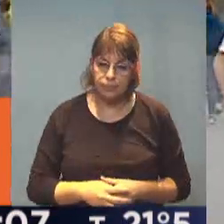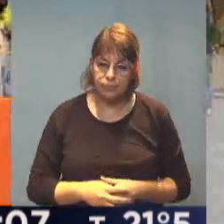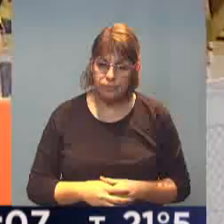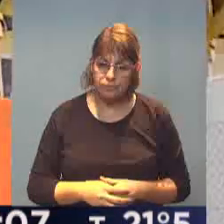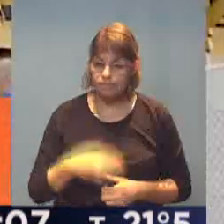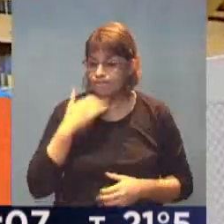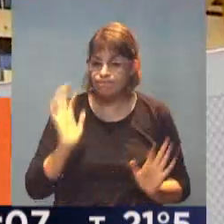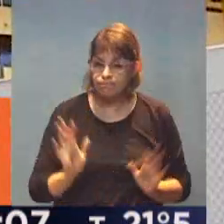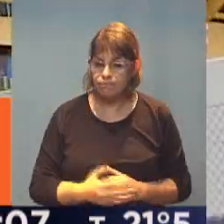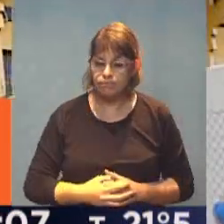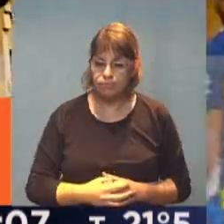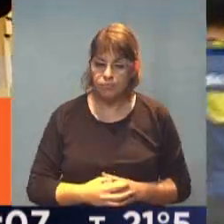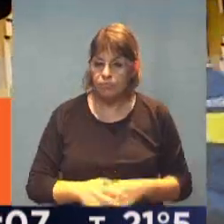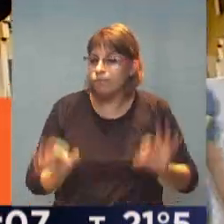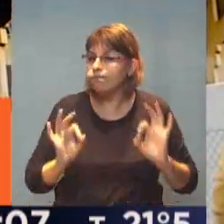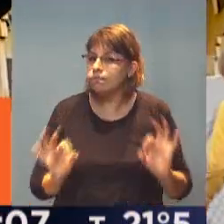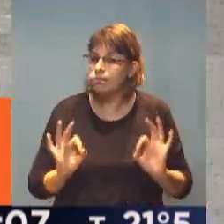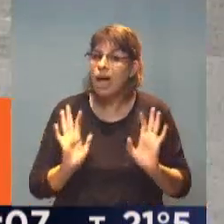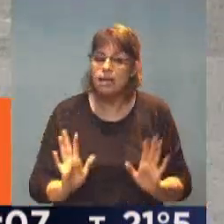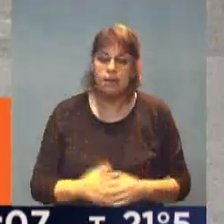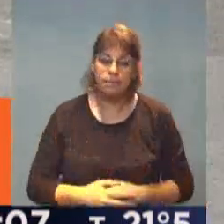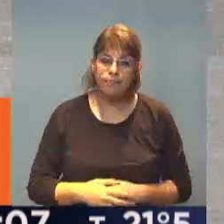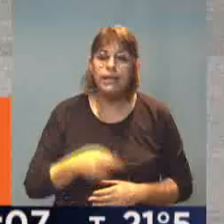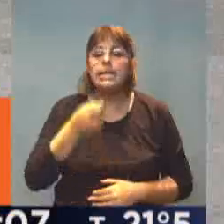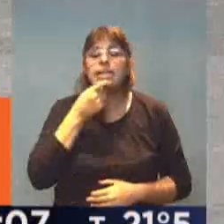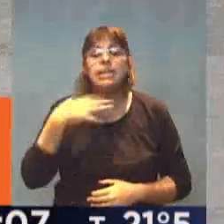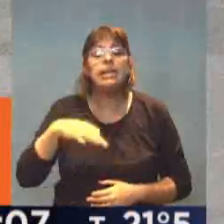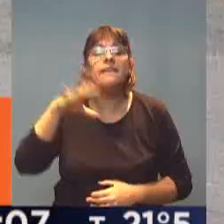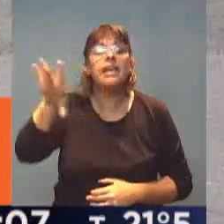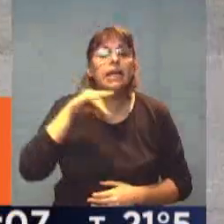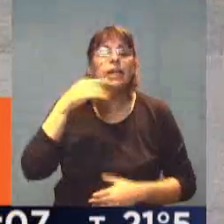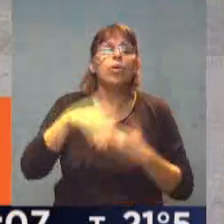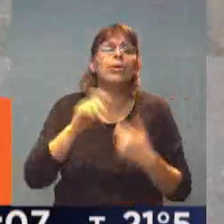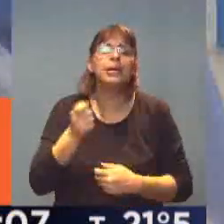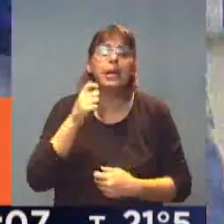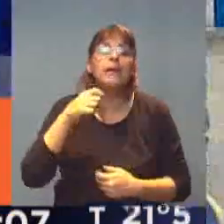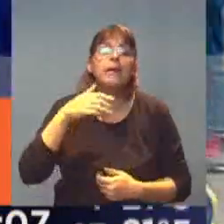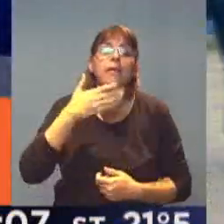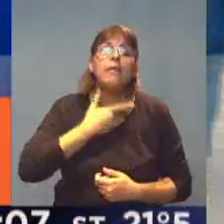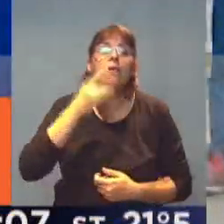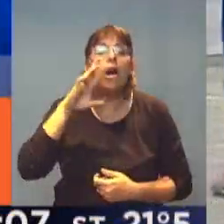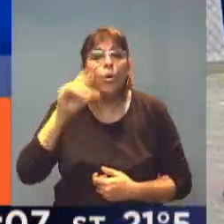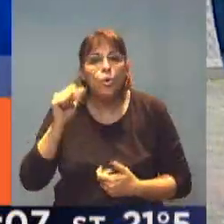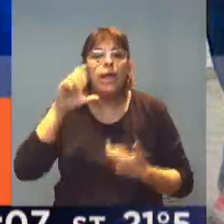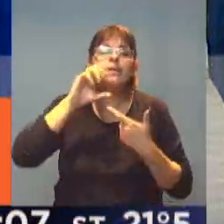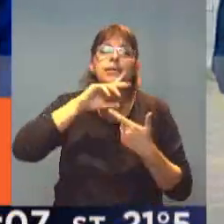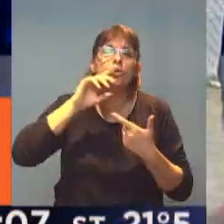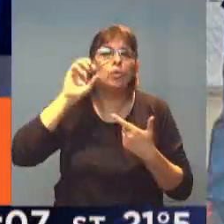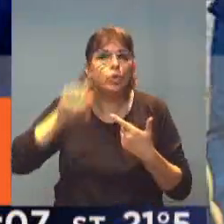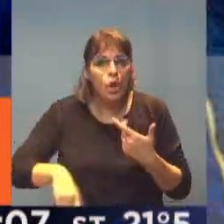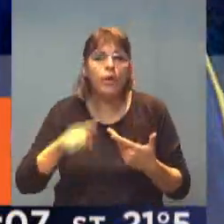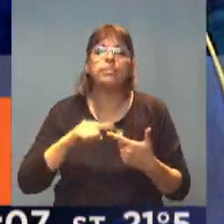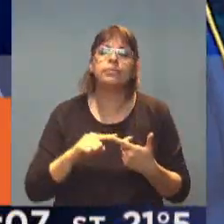No sé, y suficiente. Si tienes que elegir algún jugador. Fabra, Centurión también. Así que bueno,